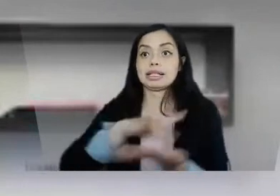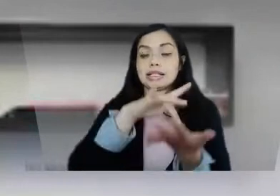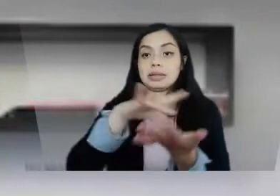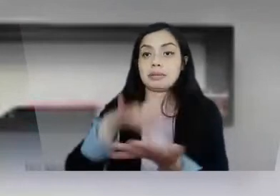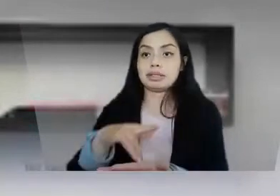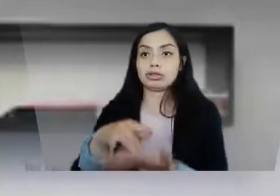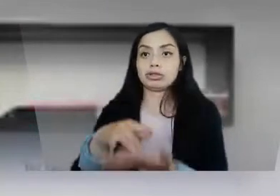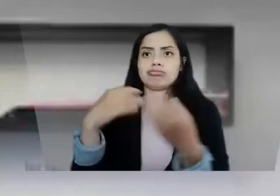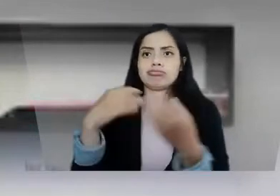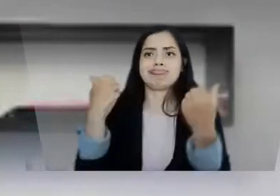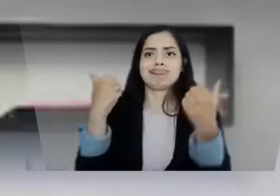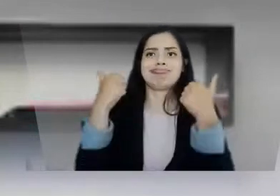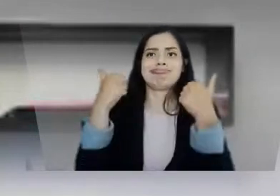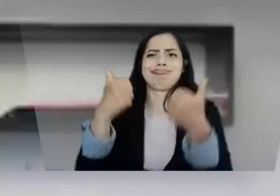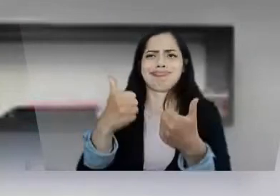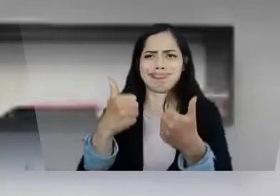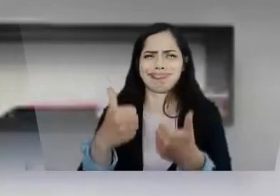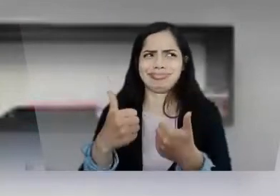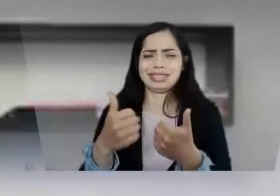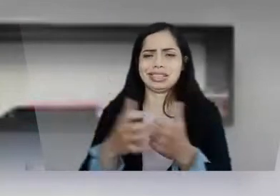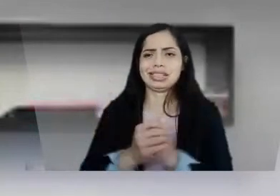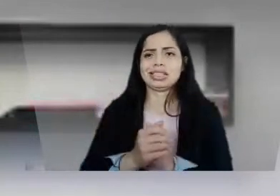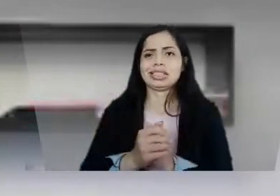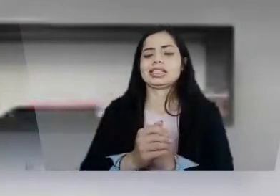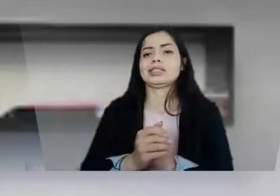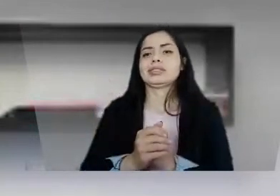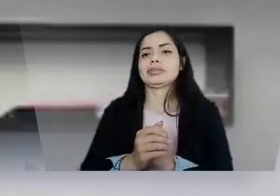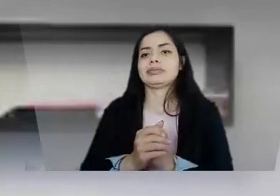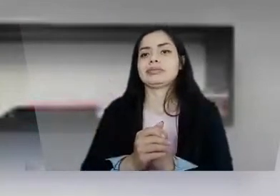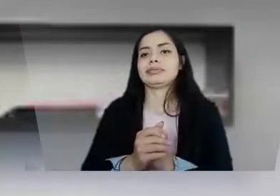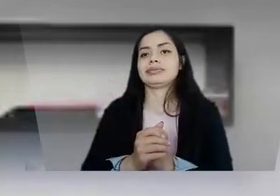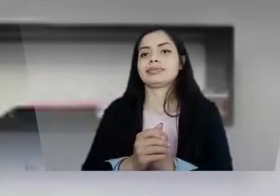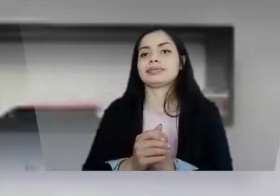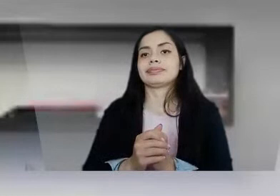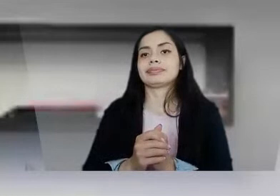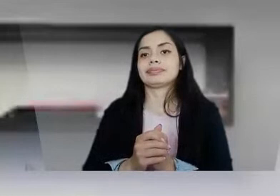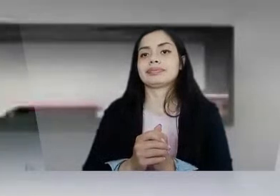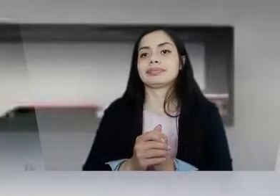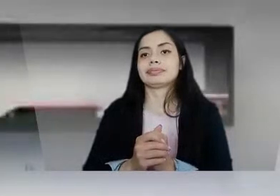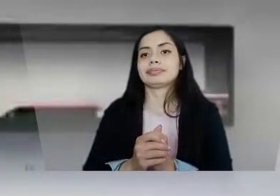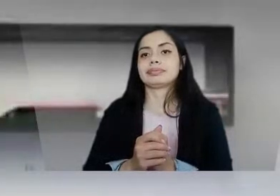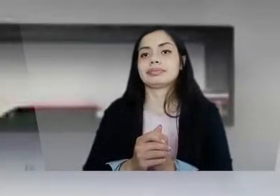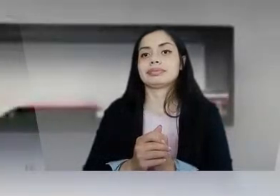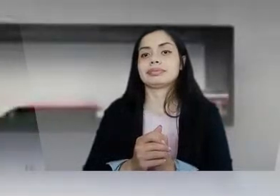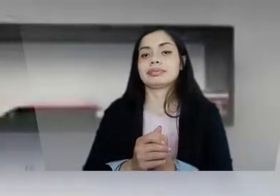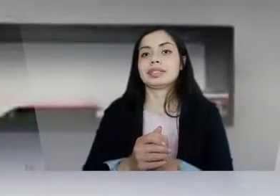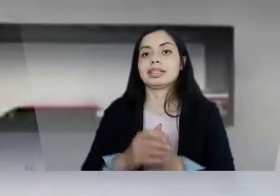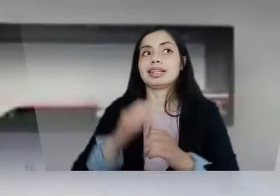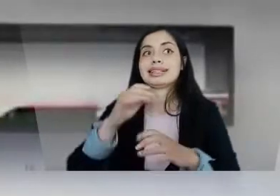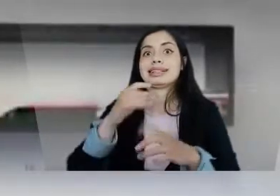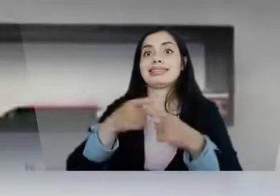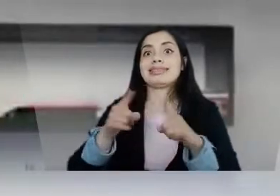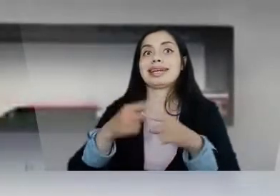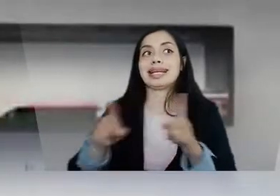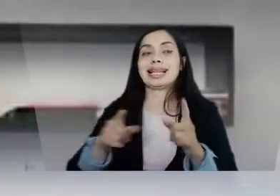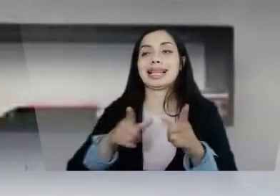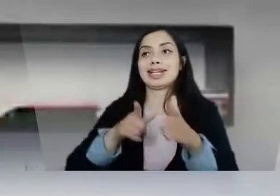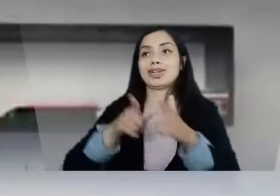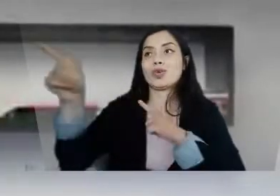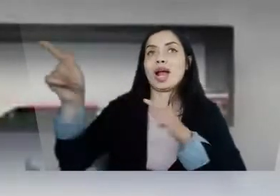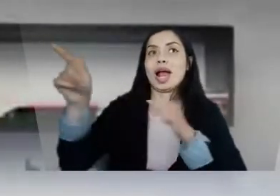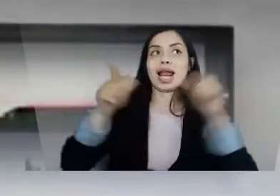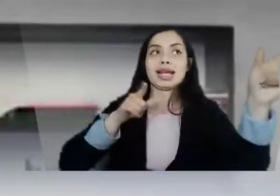nuestros participantes en este foro, en la expedición, sino también se encuentran en diferentes lugares. Quisiera muy rápidamente